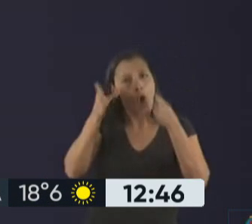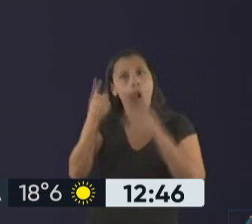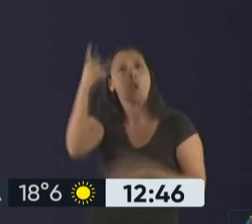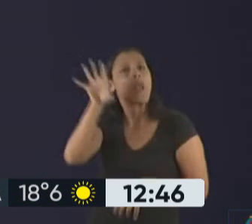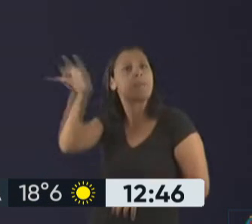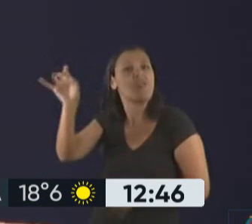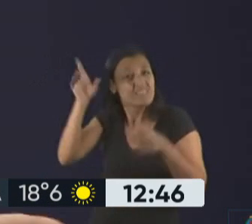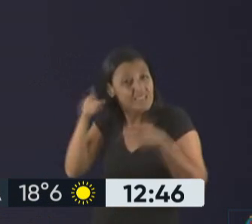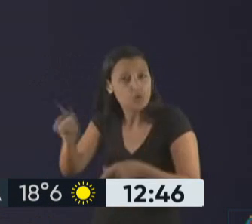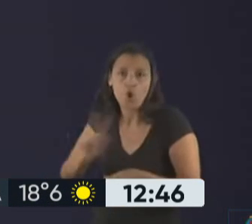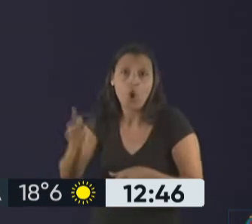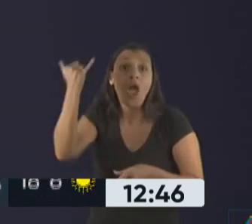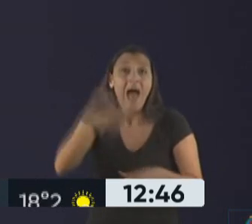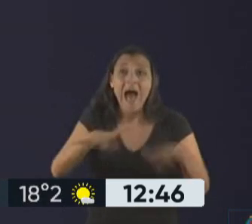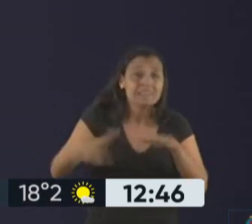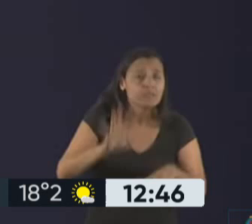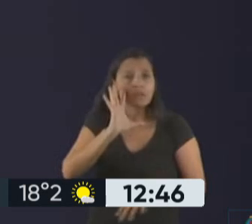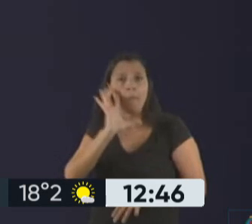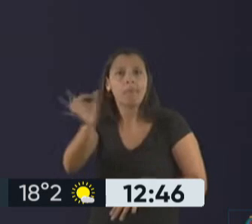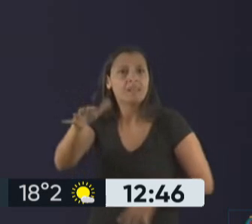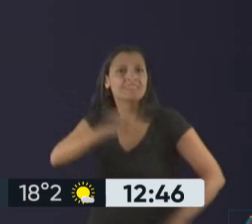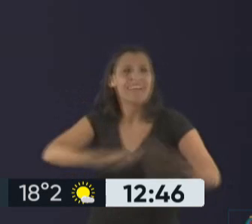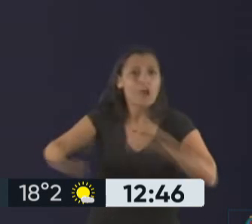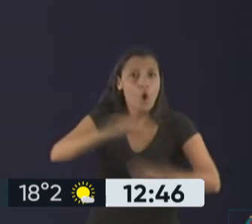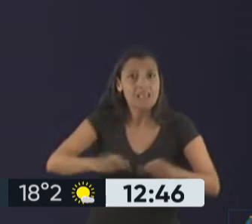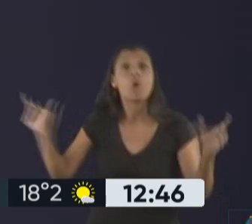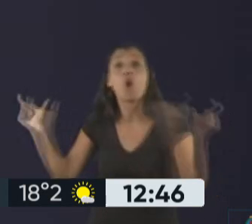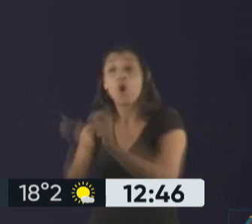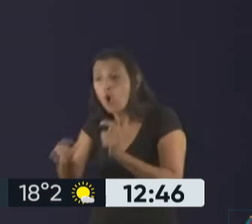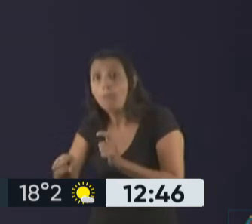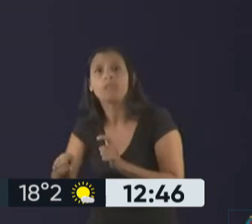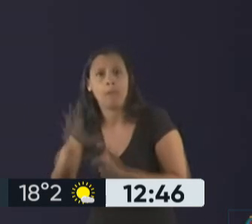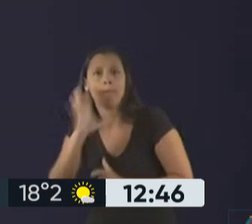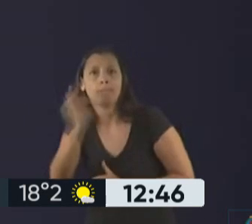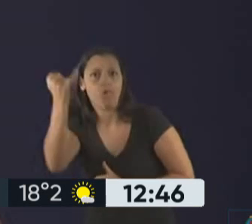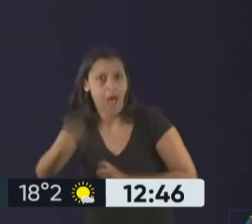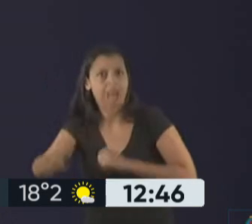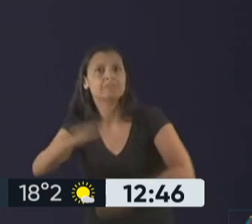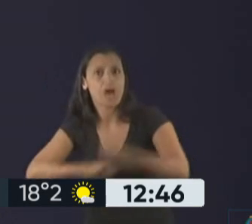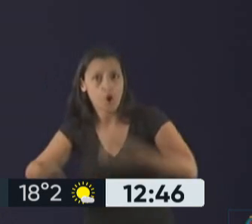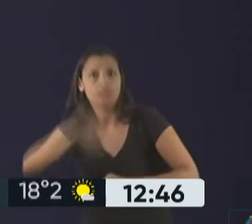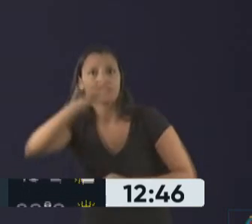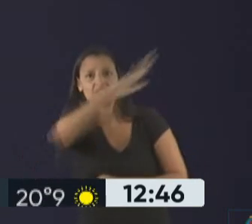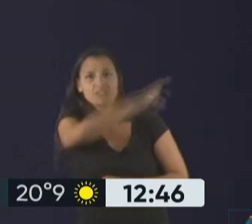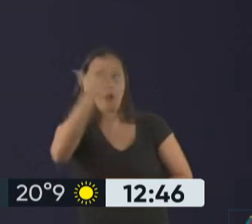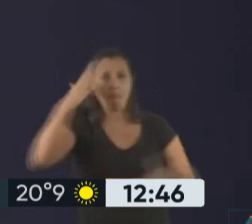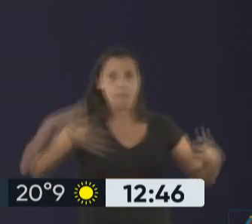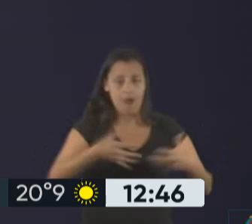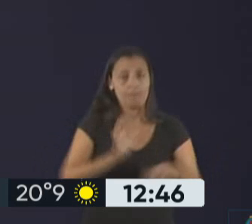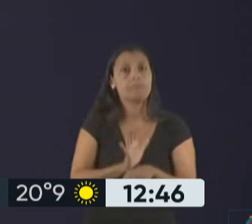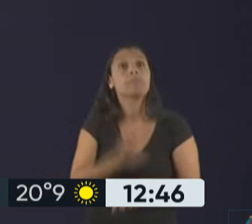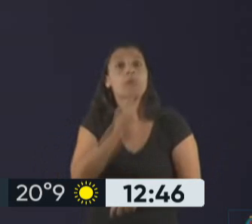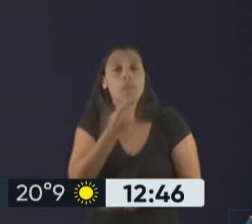específica. Si hay actos de terrorismo en cualquier provincia, el comité de crisis lo define como actos terroristas. Esto es que tienen como